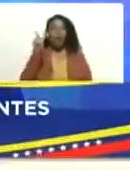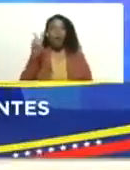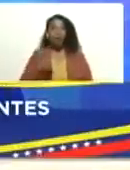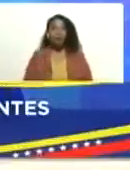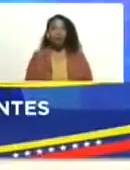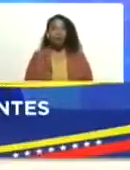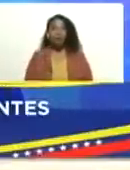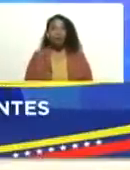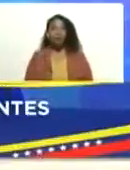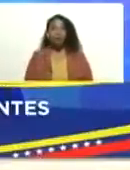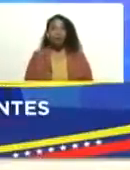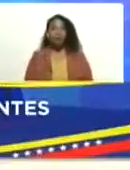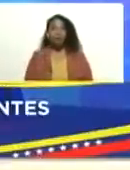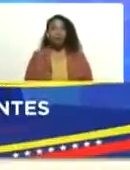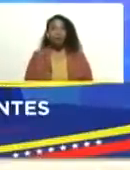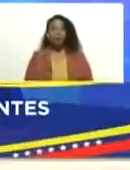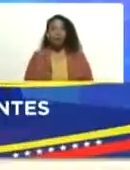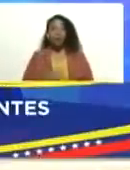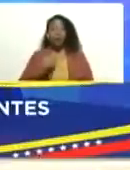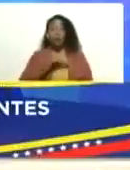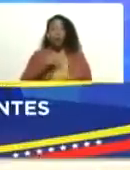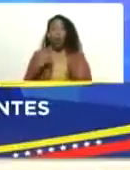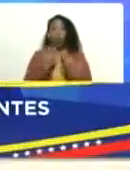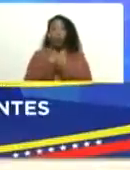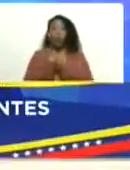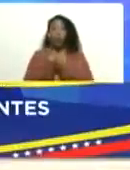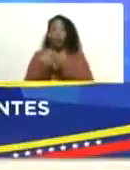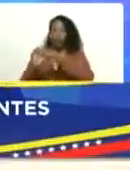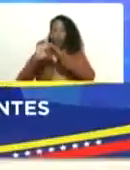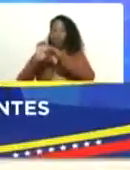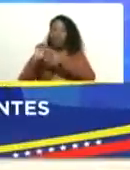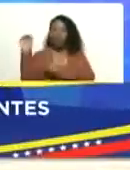homenaje. Nosotros con el país Venezuela